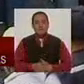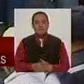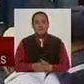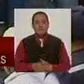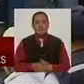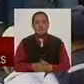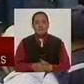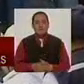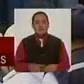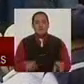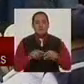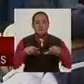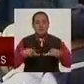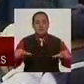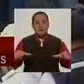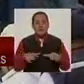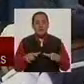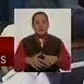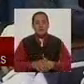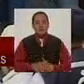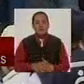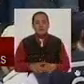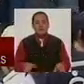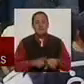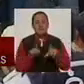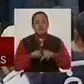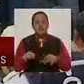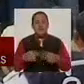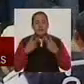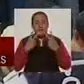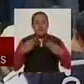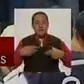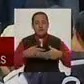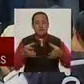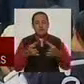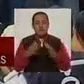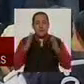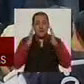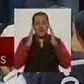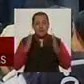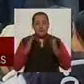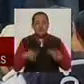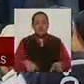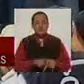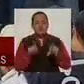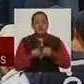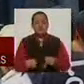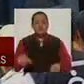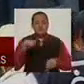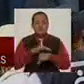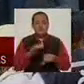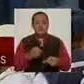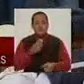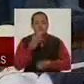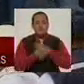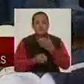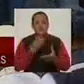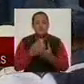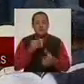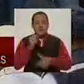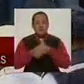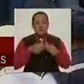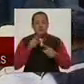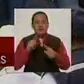itinerantes en esta zona para prestar lo que es atención y también sobre todo información a la